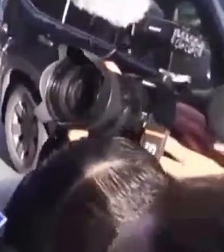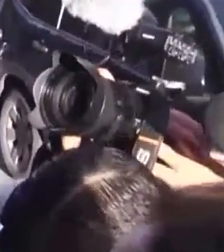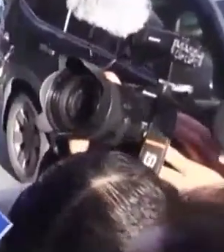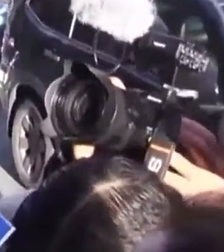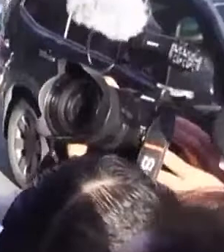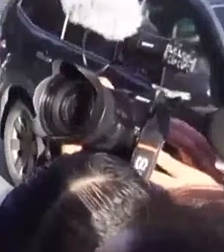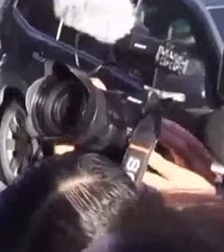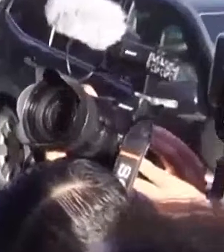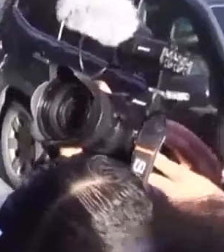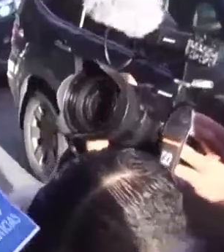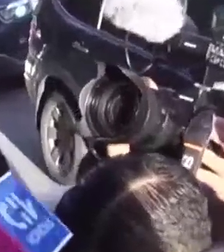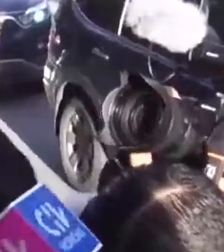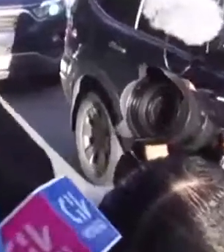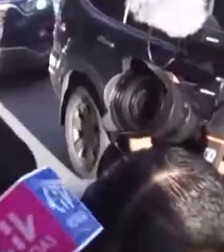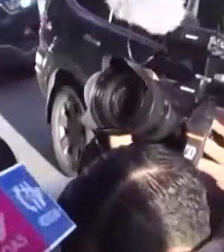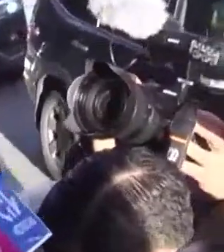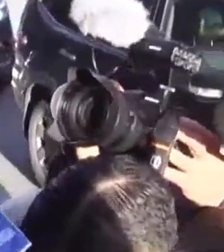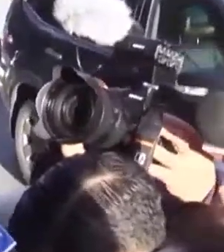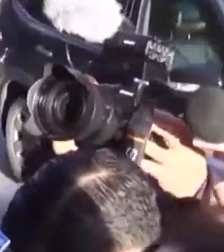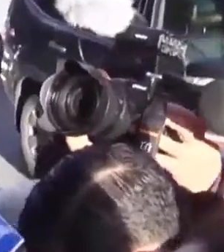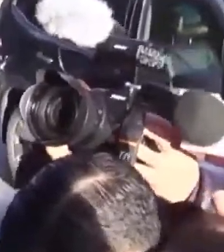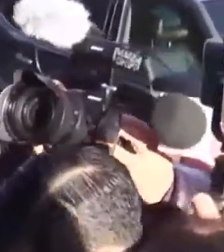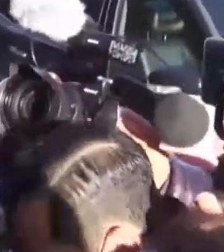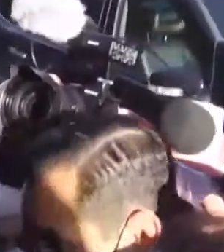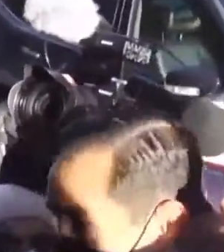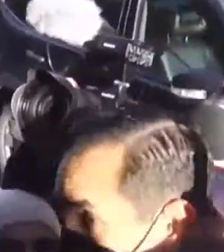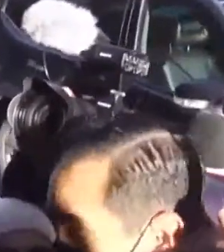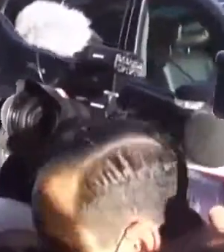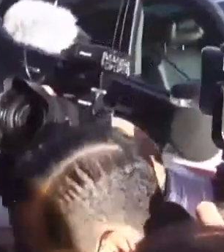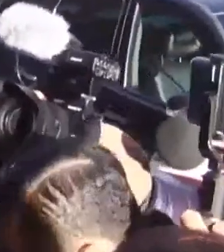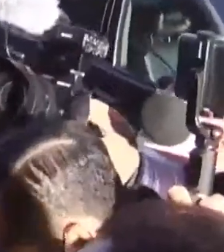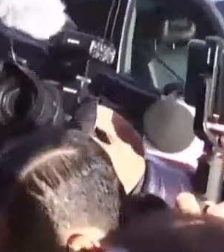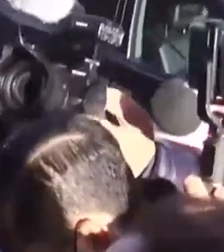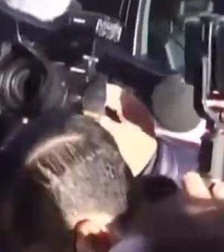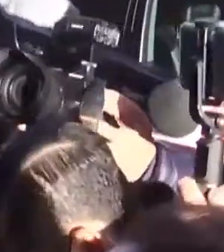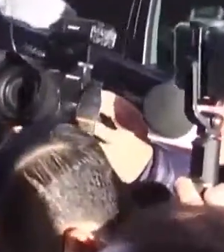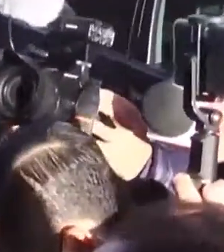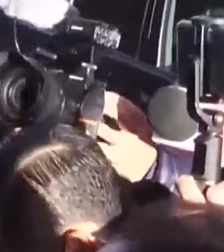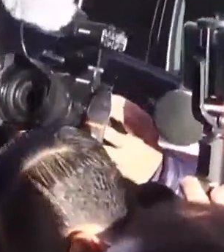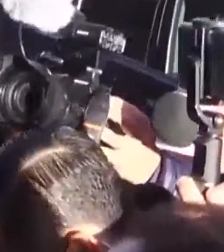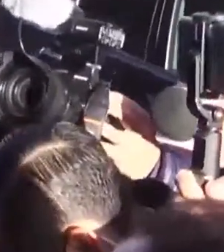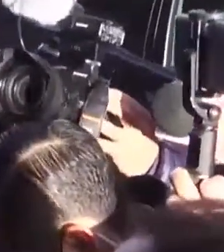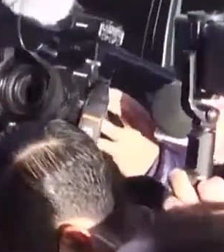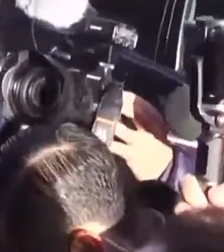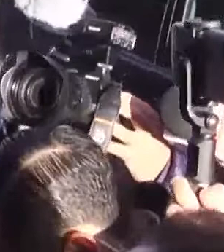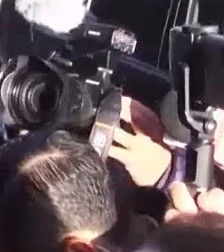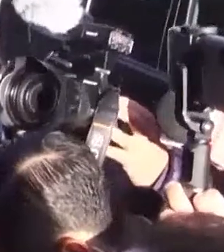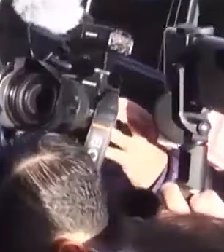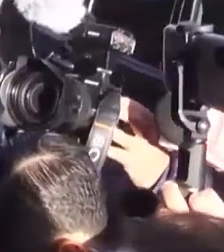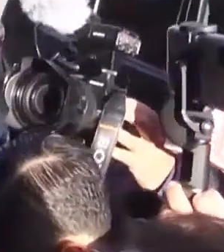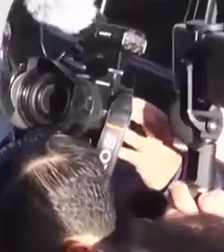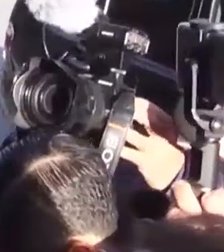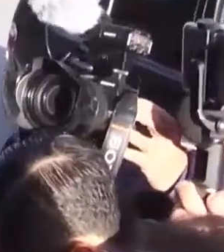todo mi apoyo a la familia del carabinero. Usted, 23 años, una hija de 2